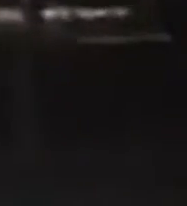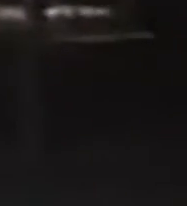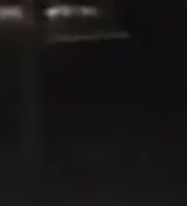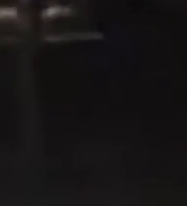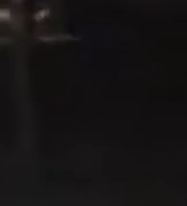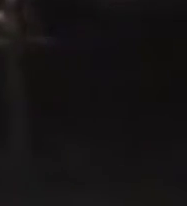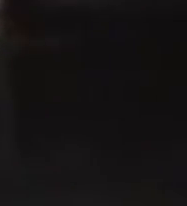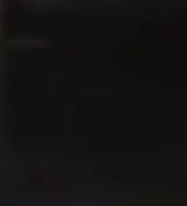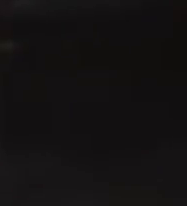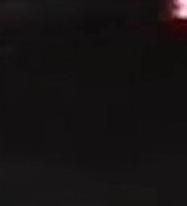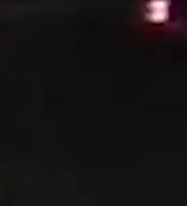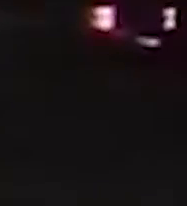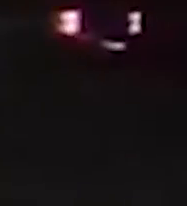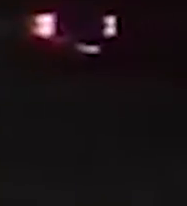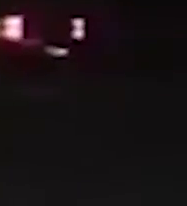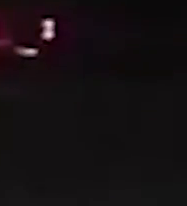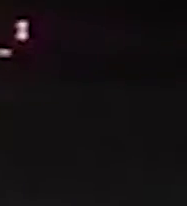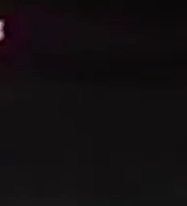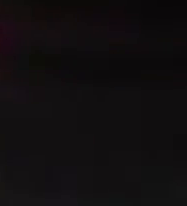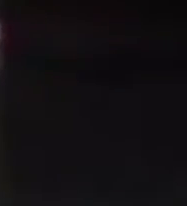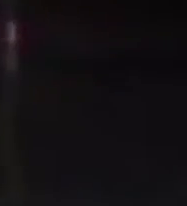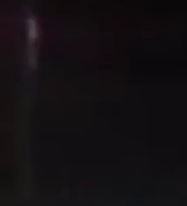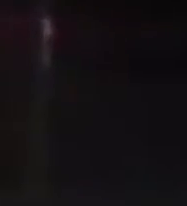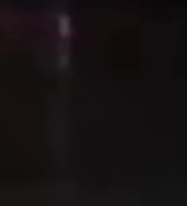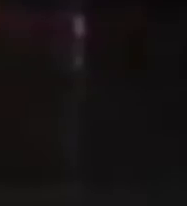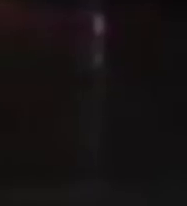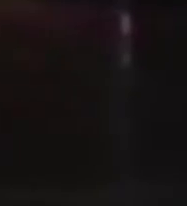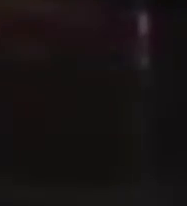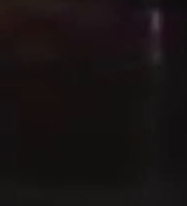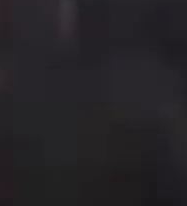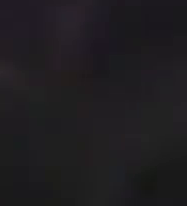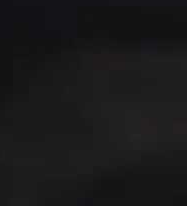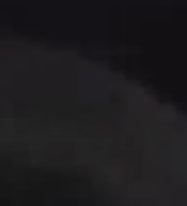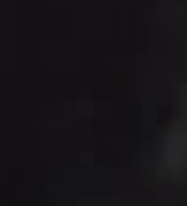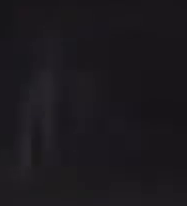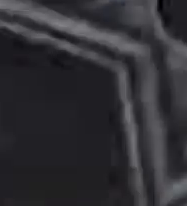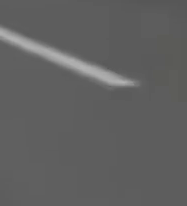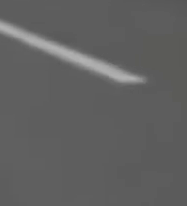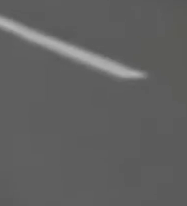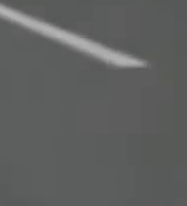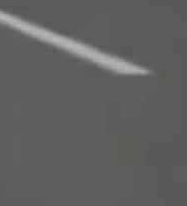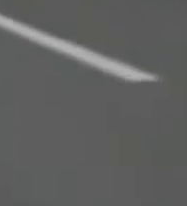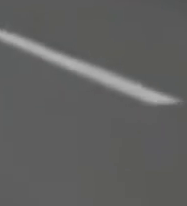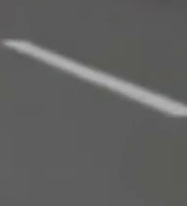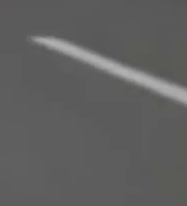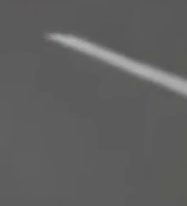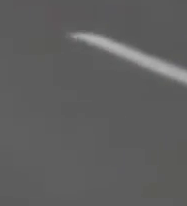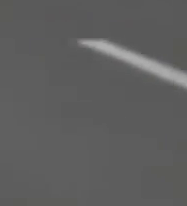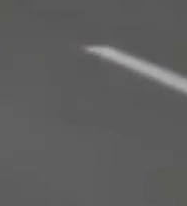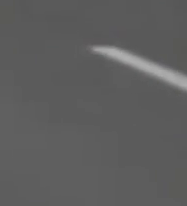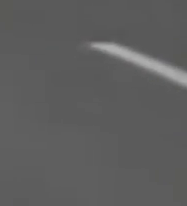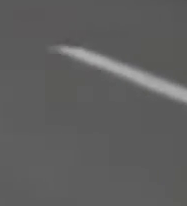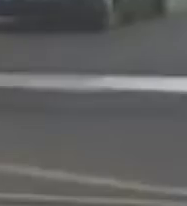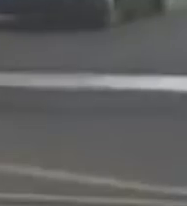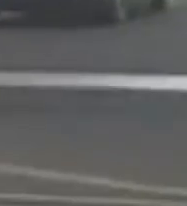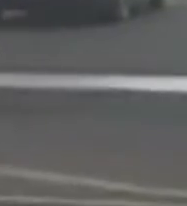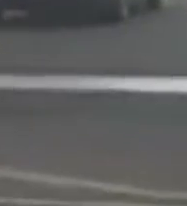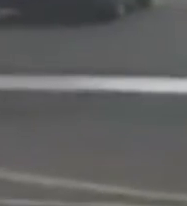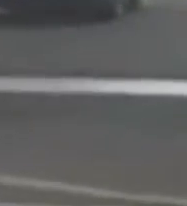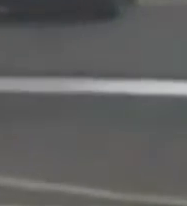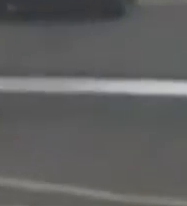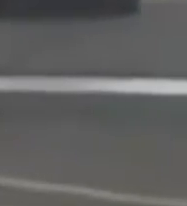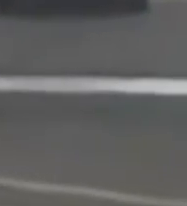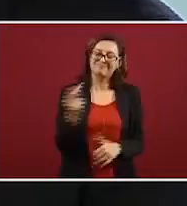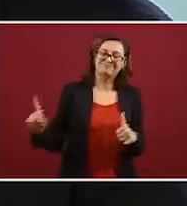353 policías estatales y municipales ante la falta de policías dijo yo se recurre al empresariado para articular su